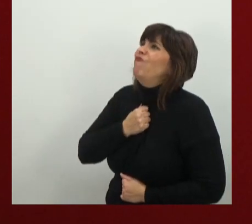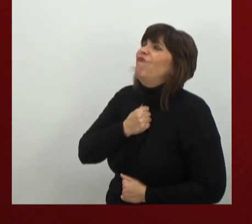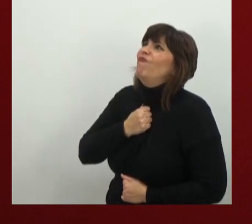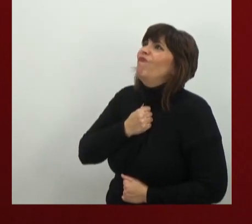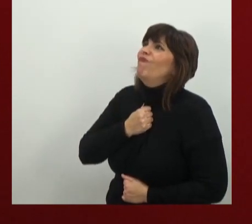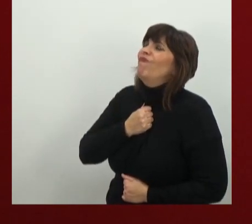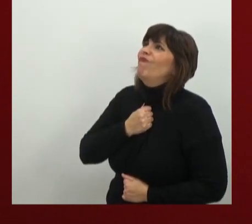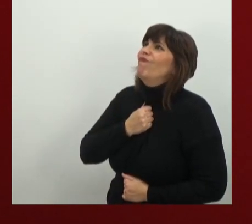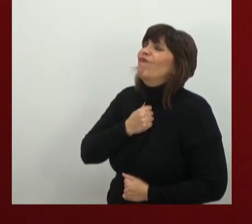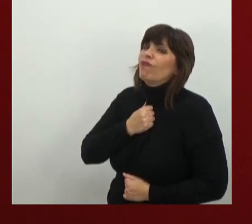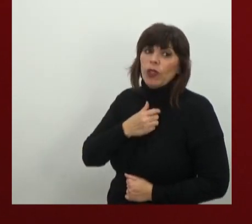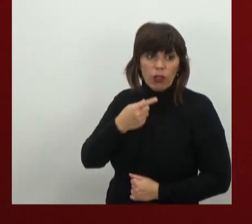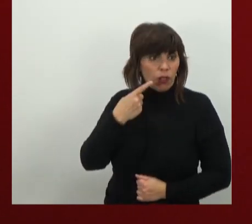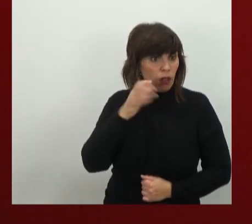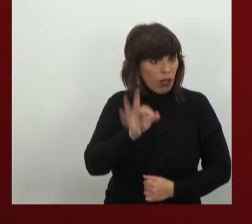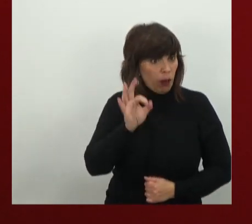Dile la verdad.